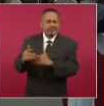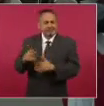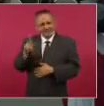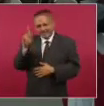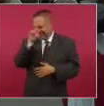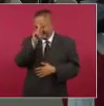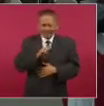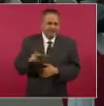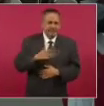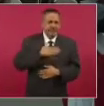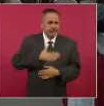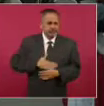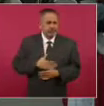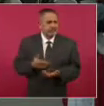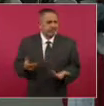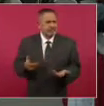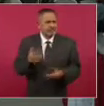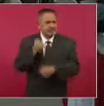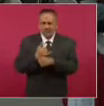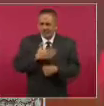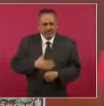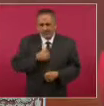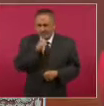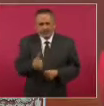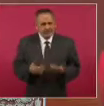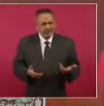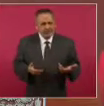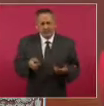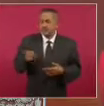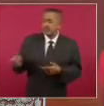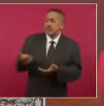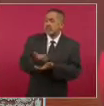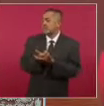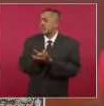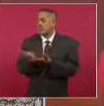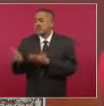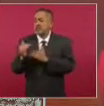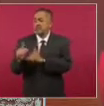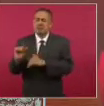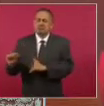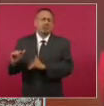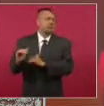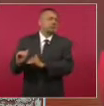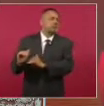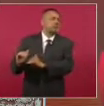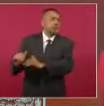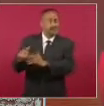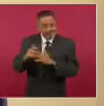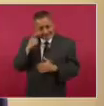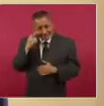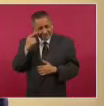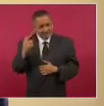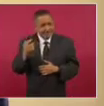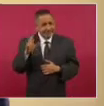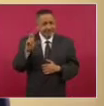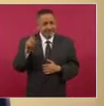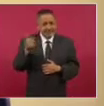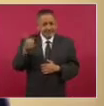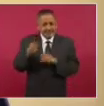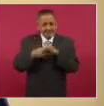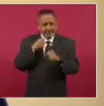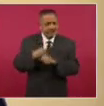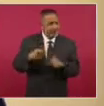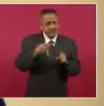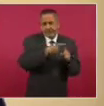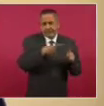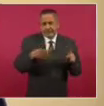brutal e injusta el aumento al salario mínimo, al grado que en 36 años el poder adquisitivo